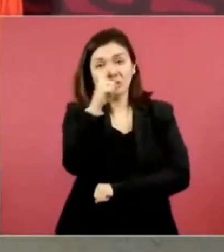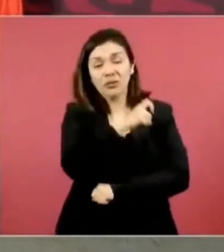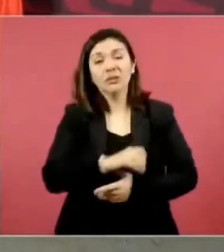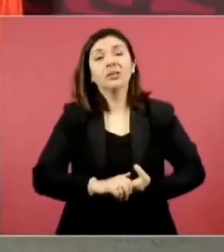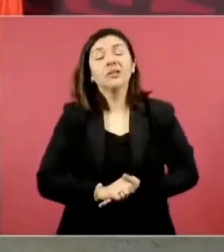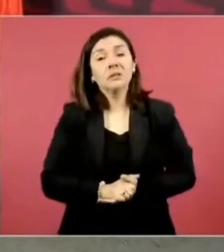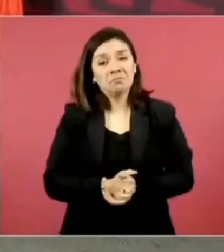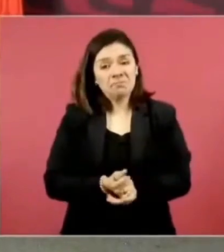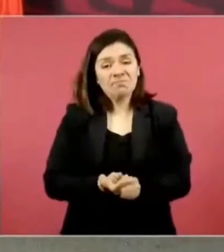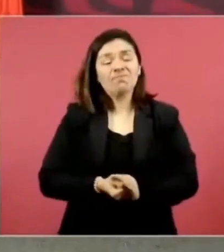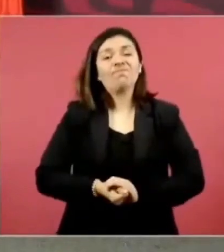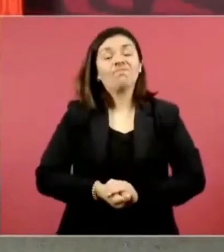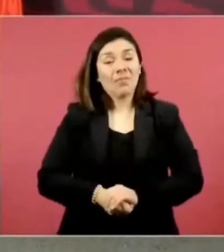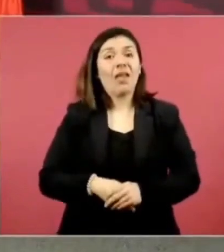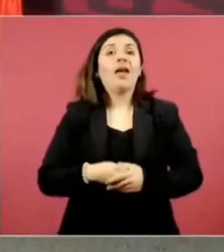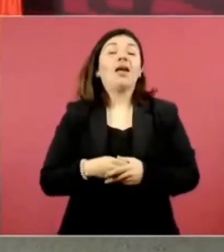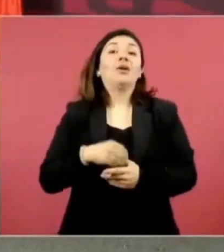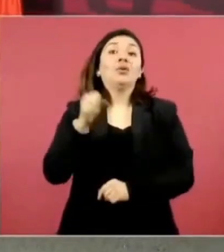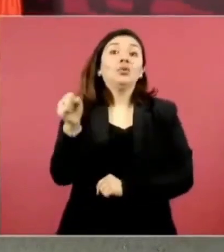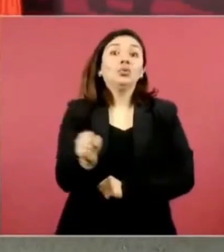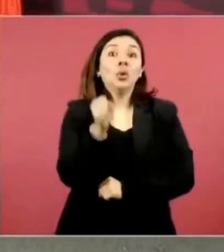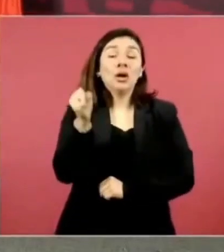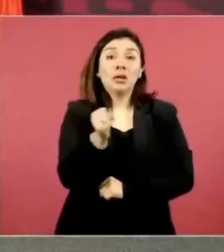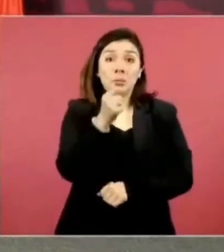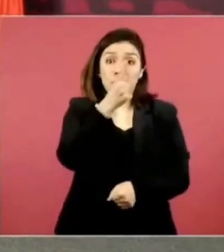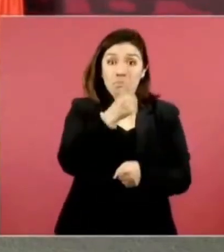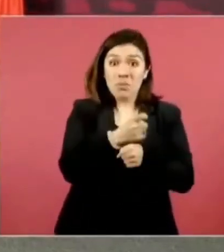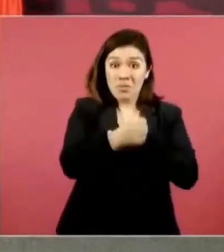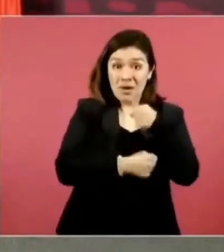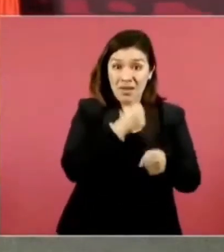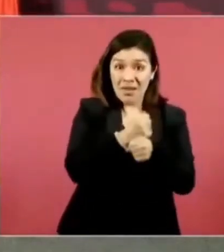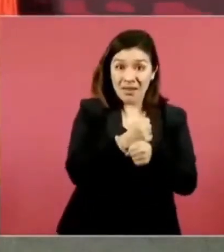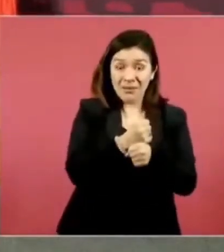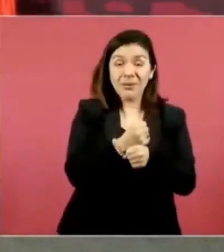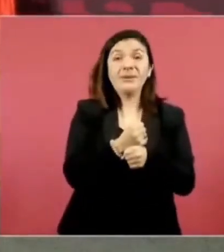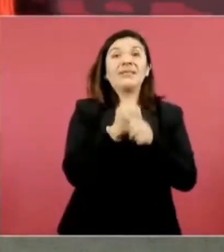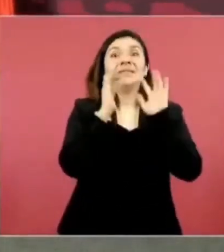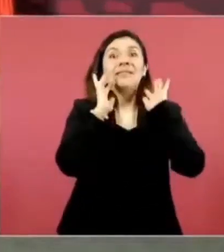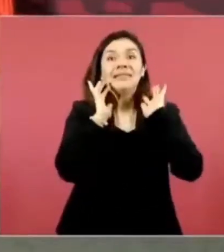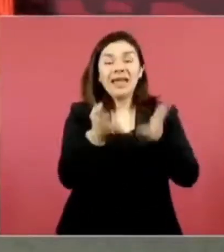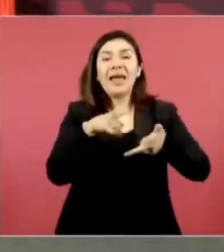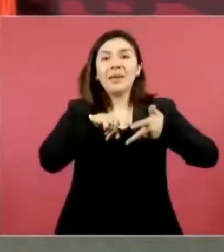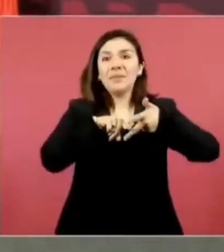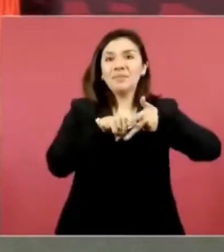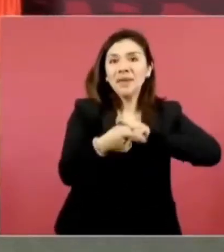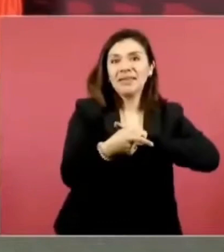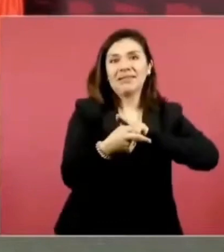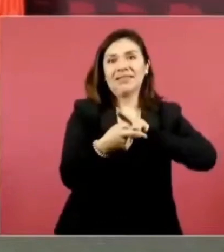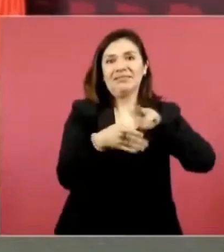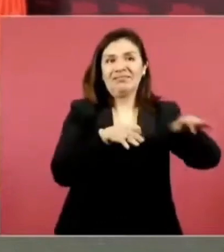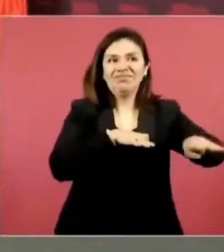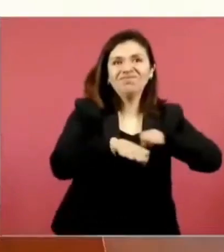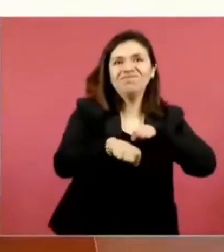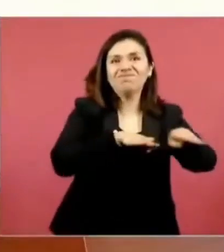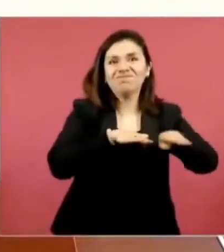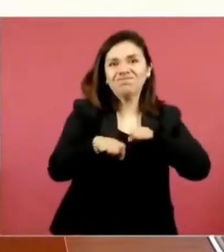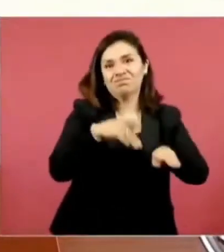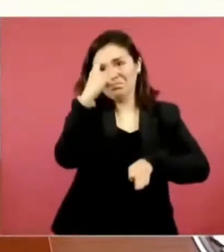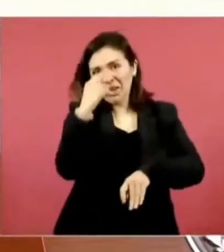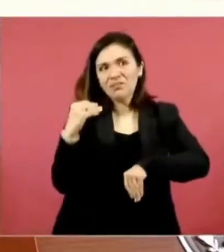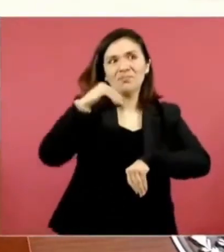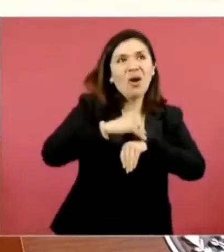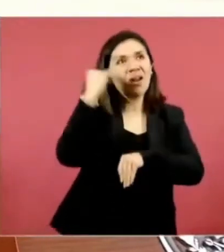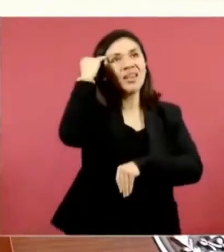muy difíciles. Afortunadamente, el primer año ya habíamos iniciado con nuestros planes.